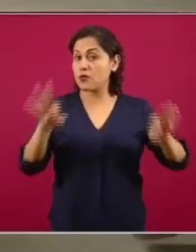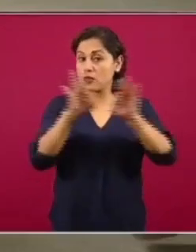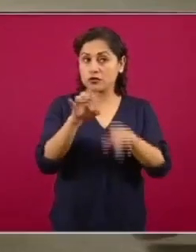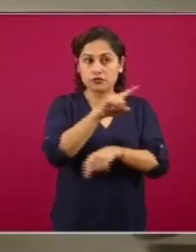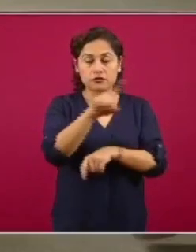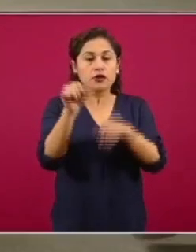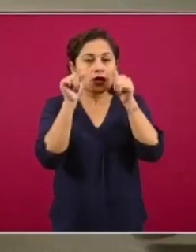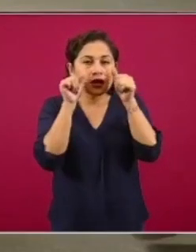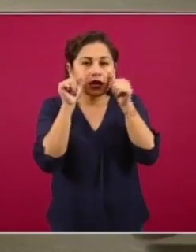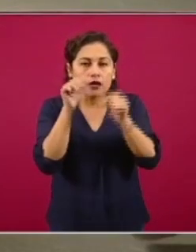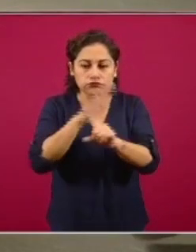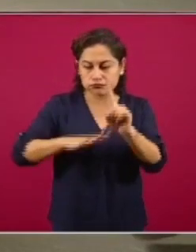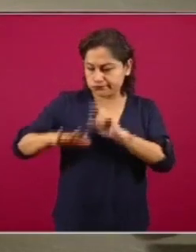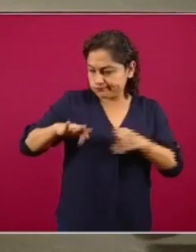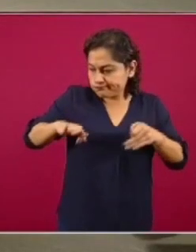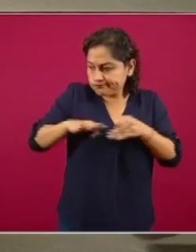entorno.